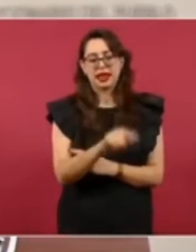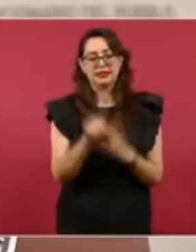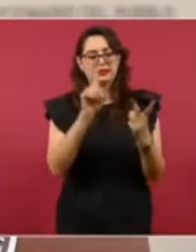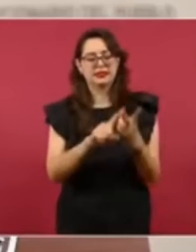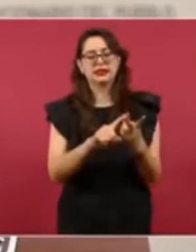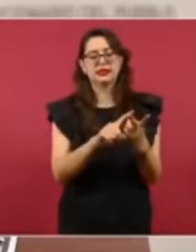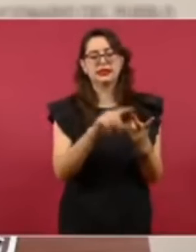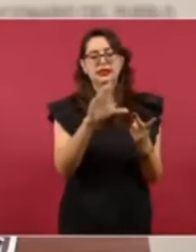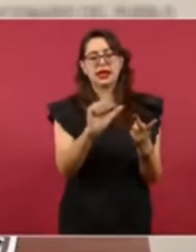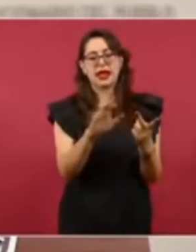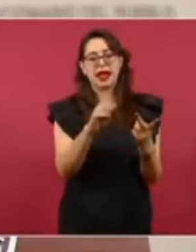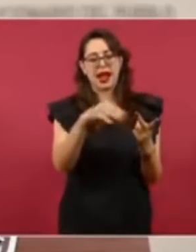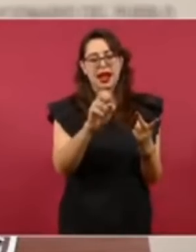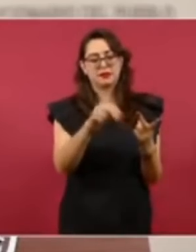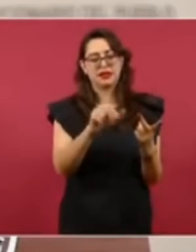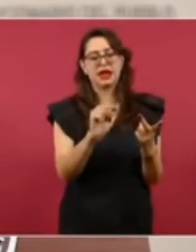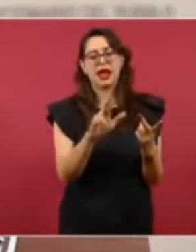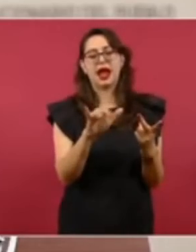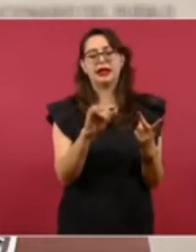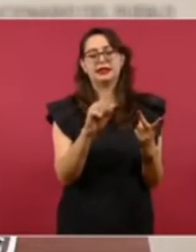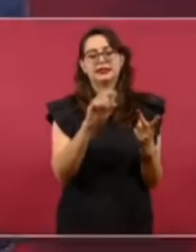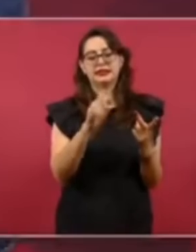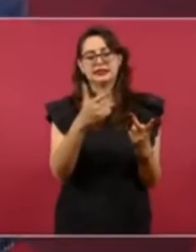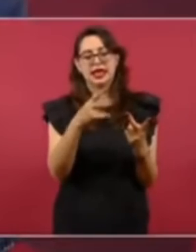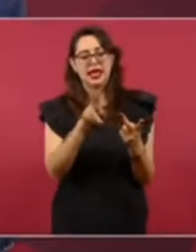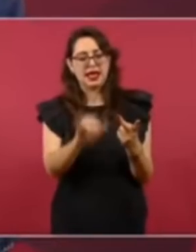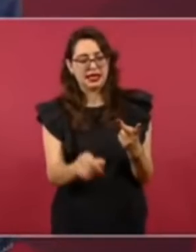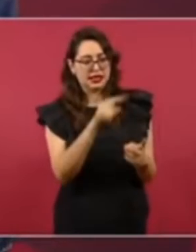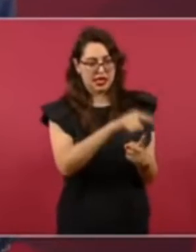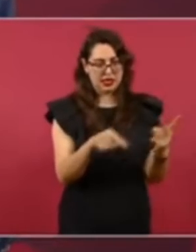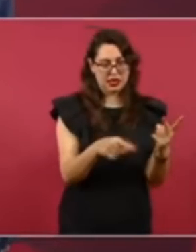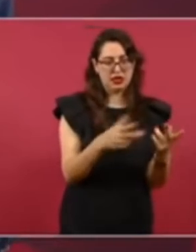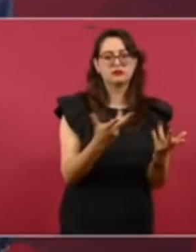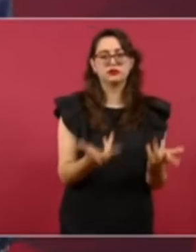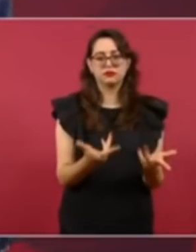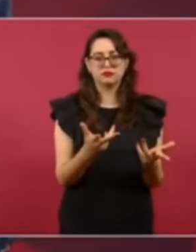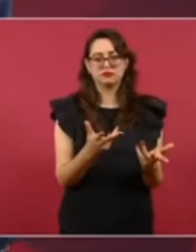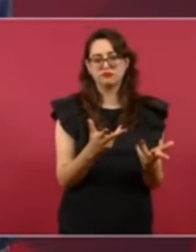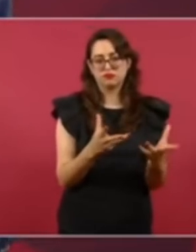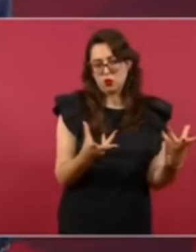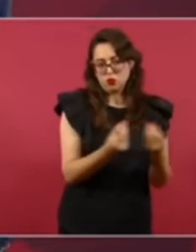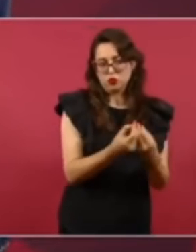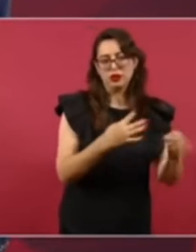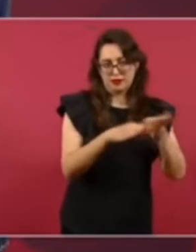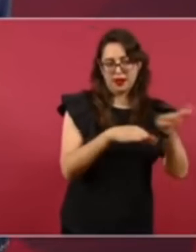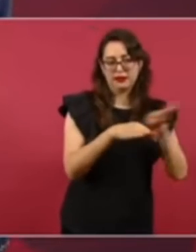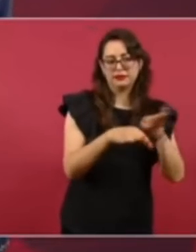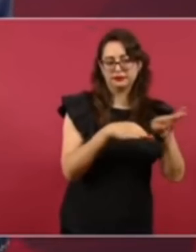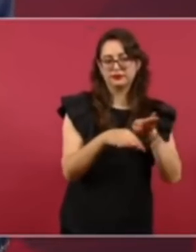deshacía el trato de la compra de Banamex porque no había seguridad